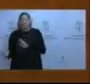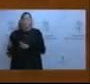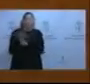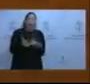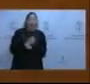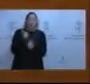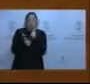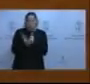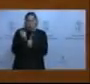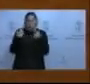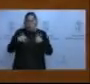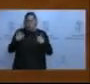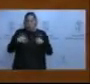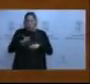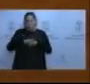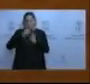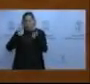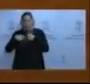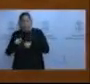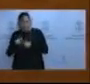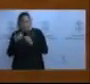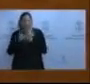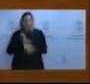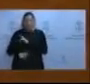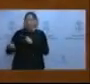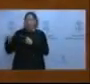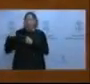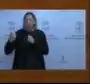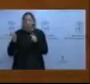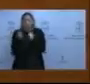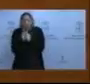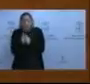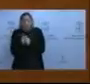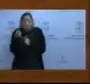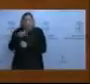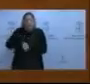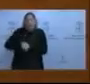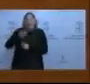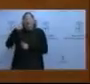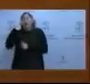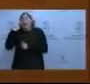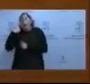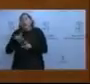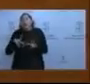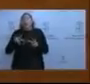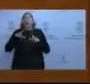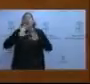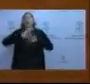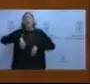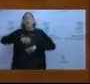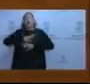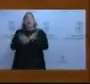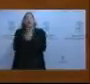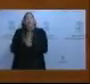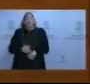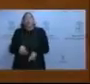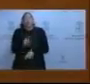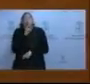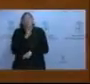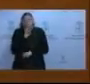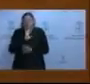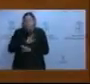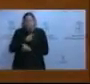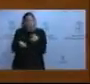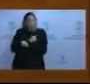Sogepsa pues hay 100 millones de euros casi, ¿no? Y bueno, a ver cómo termina eso, que no parece que pueda terminar bien. Y por